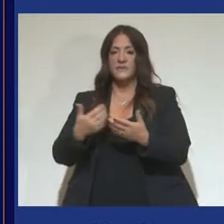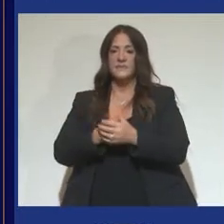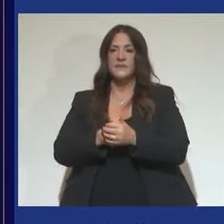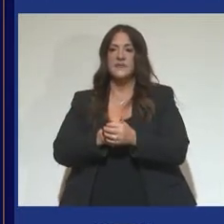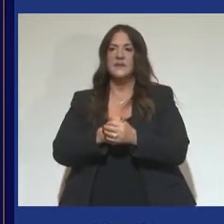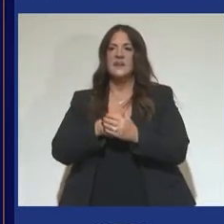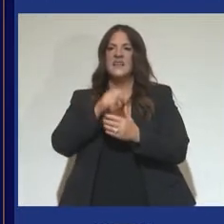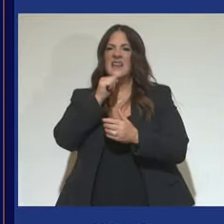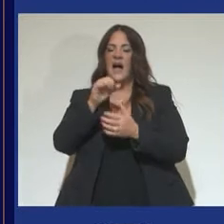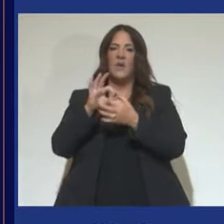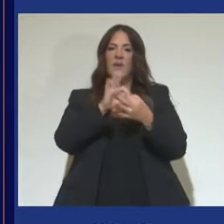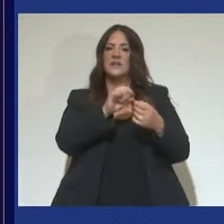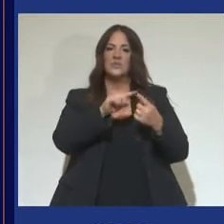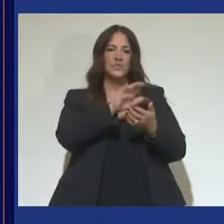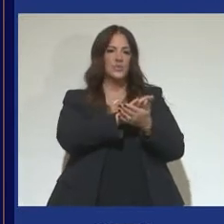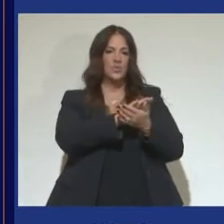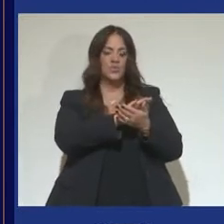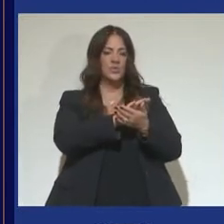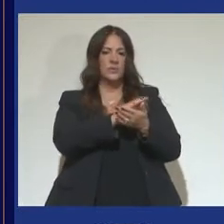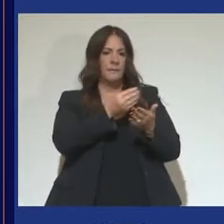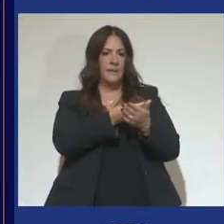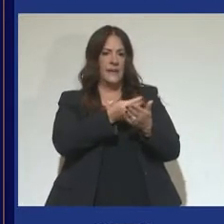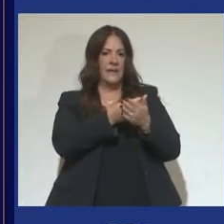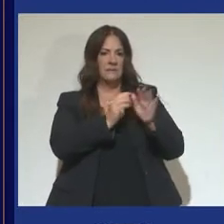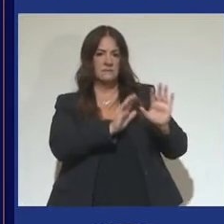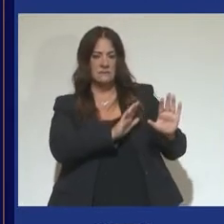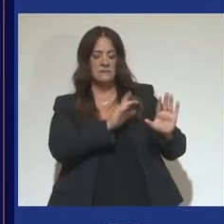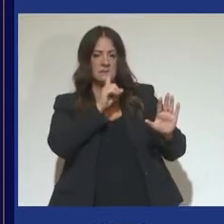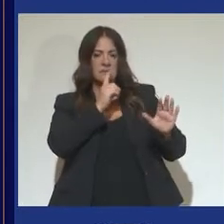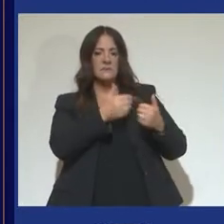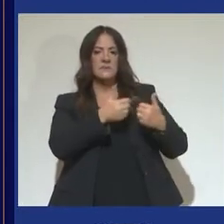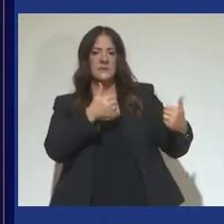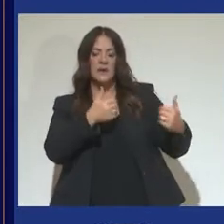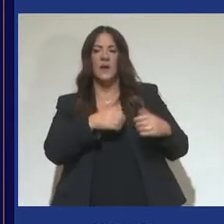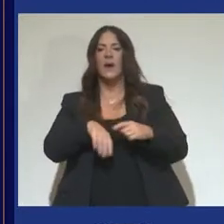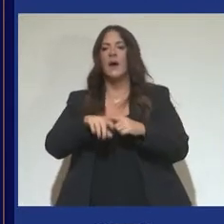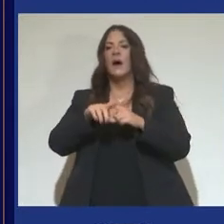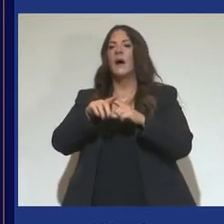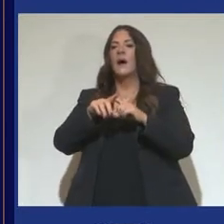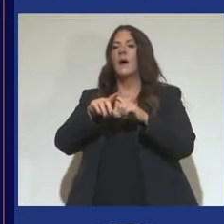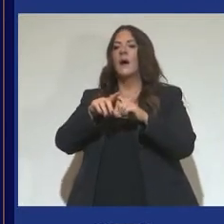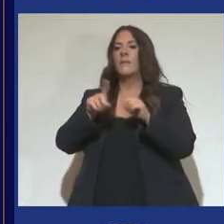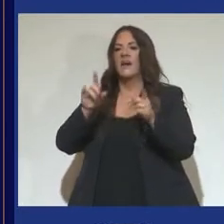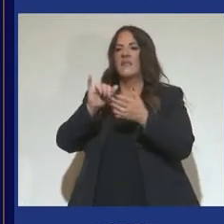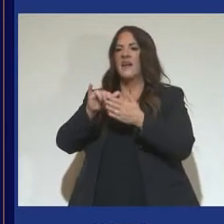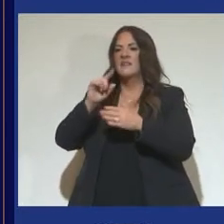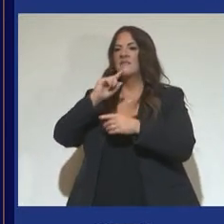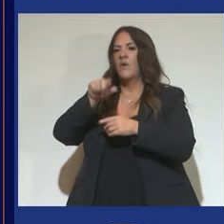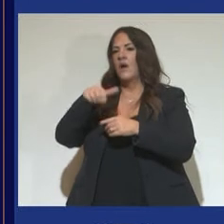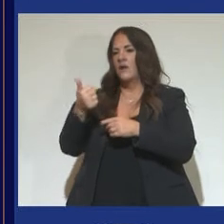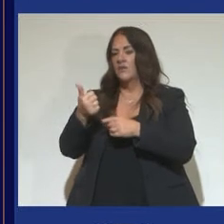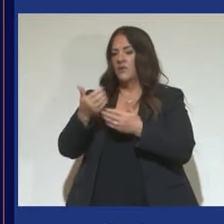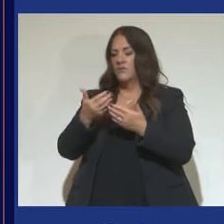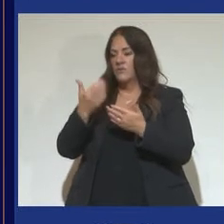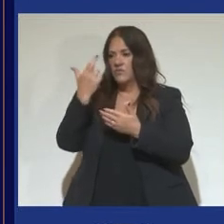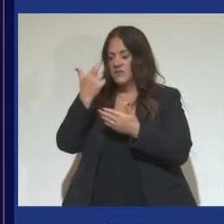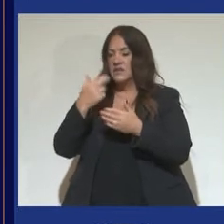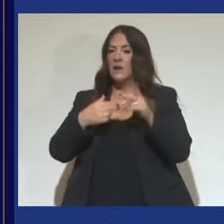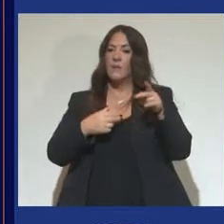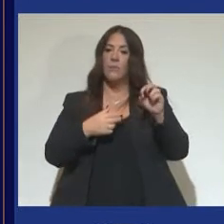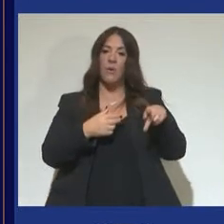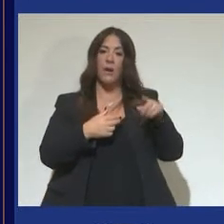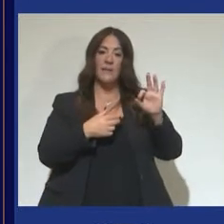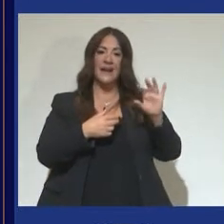de dinero pero no en cuanto a los dólares pues para la escuela de kindergarten a las 12 es la propuesta de ley 98